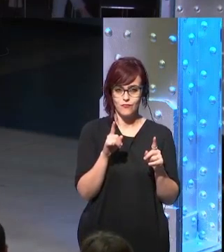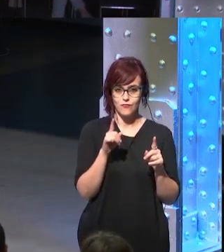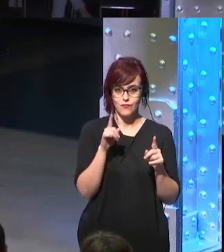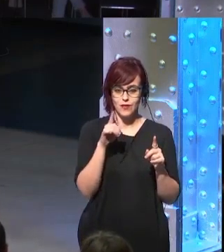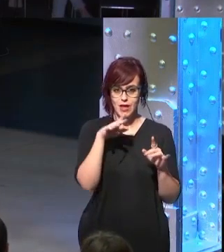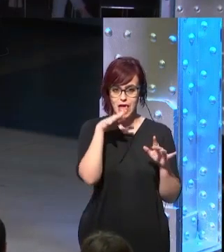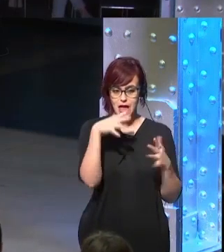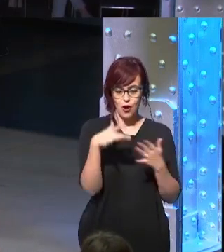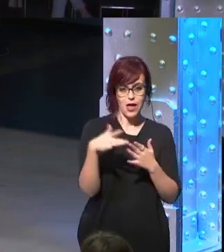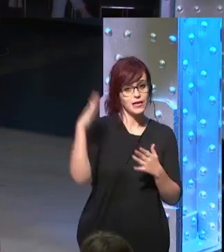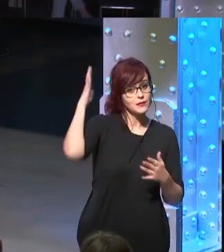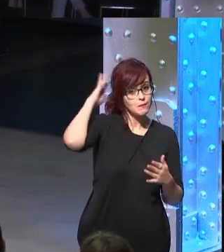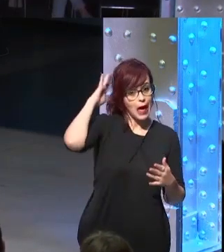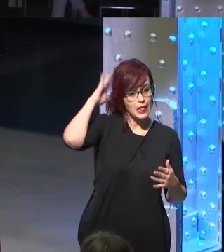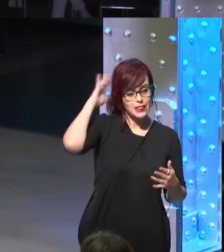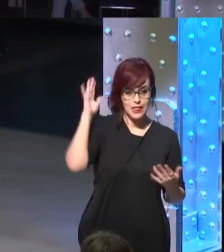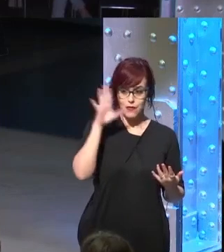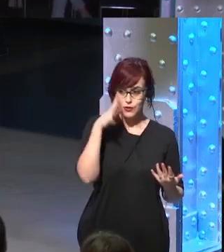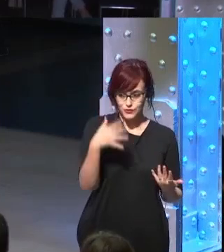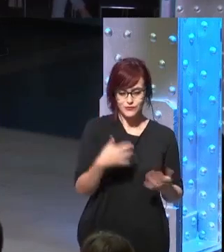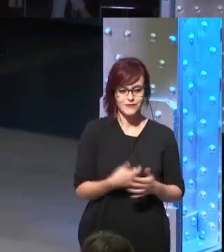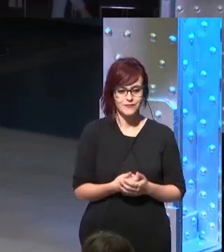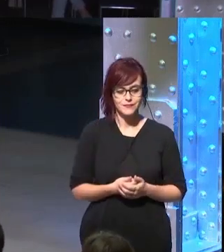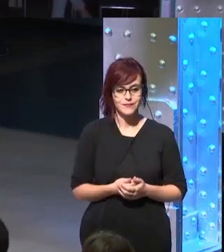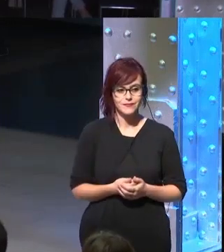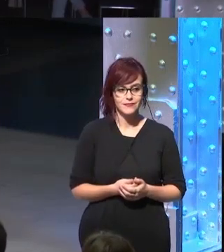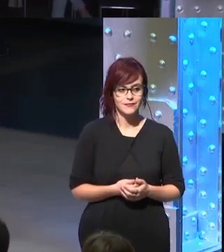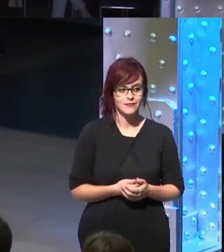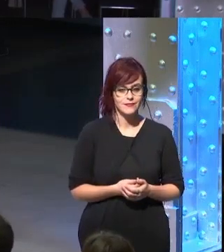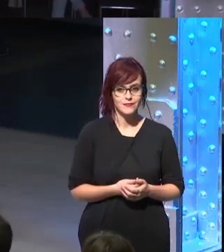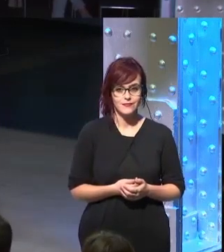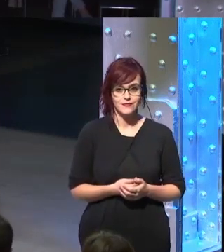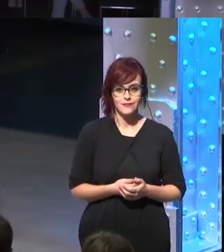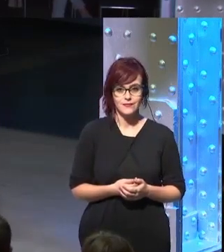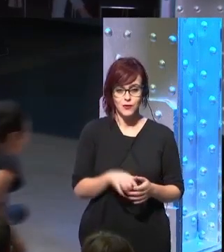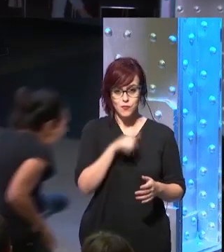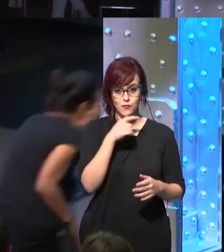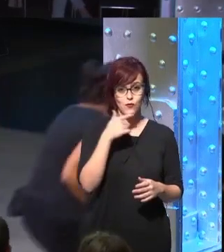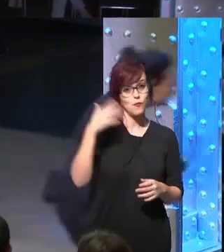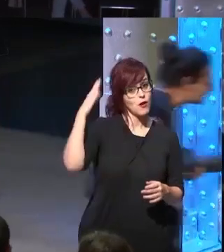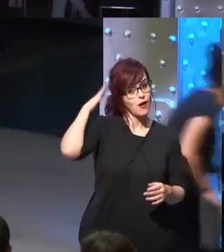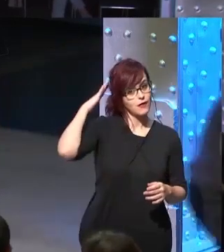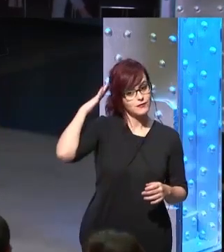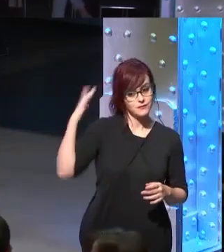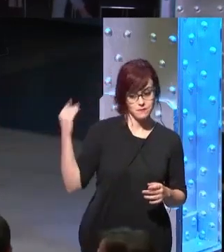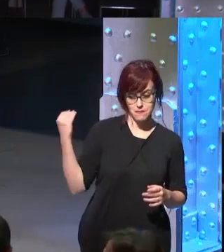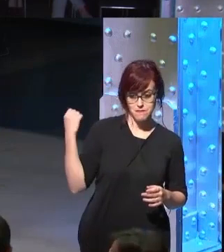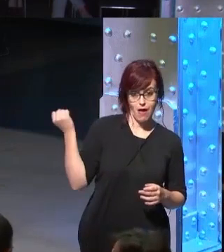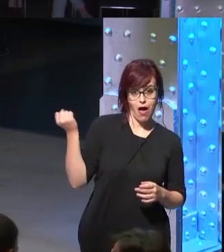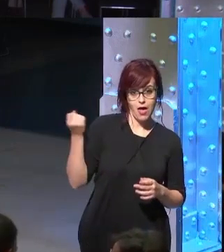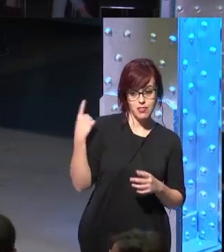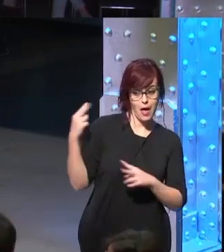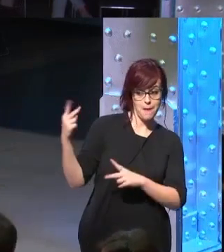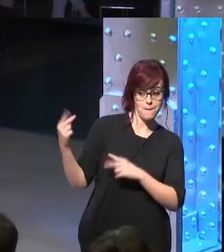a la espalda estaba. Ha sido un poco por la espalda,